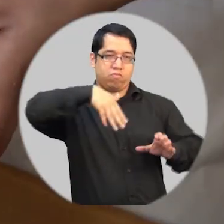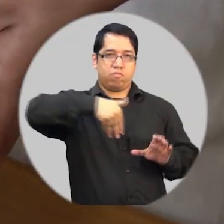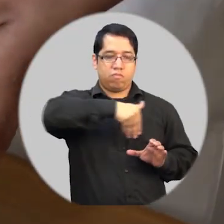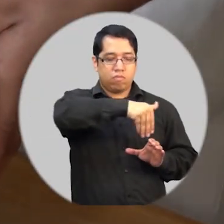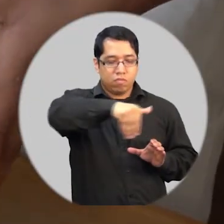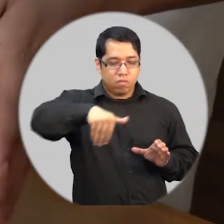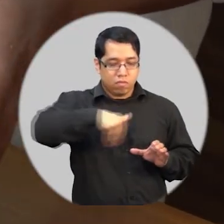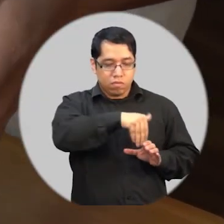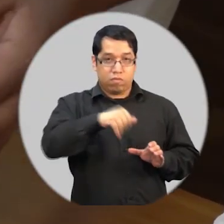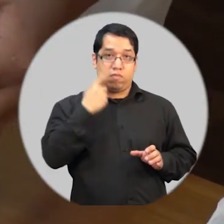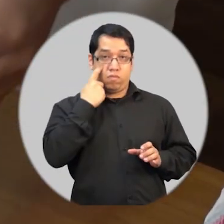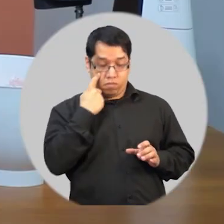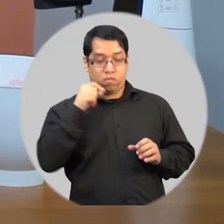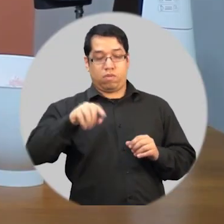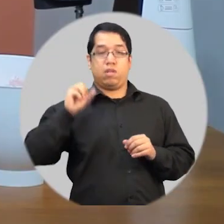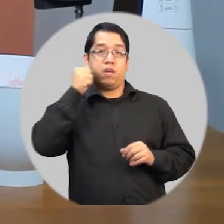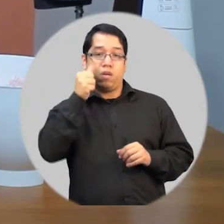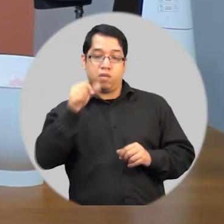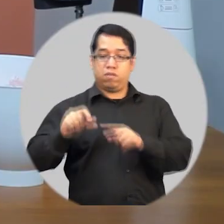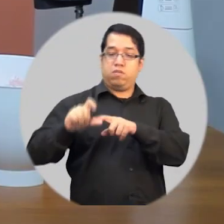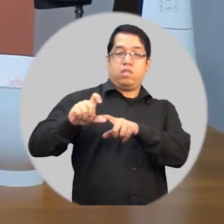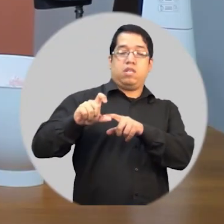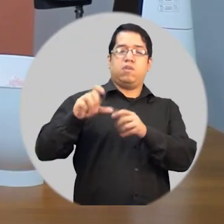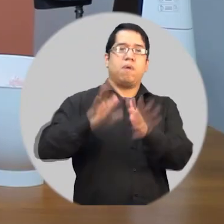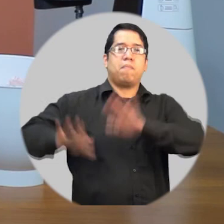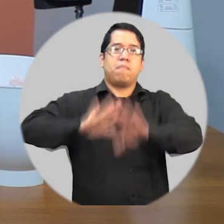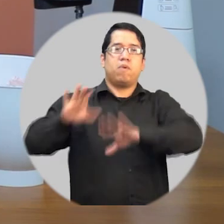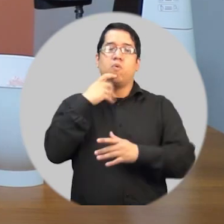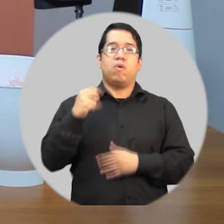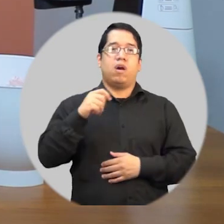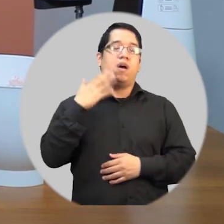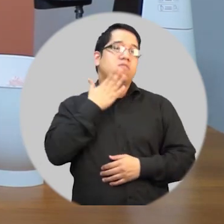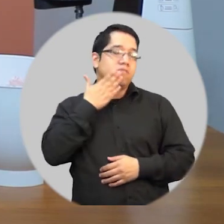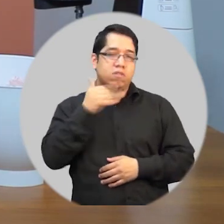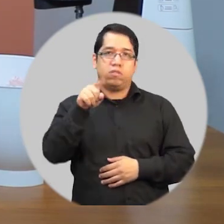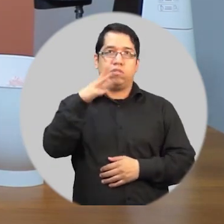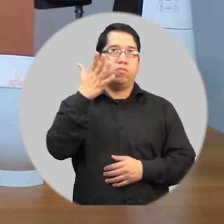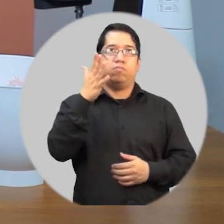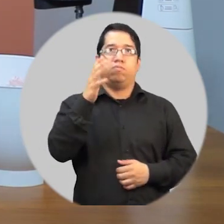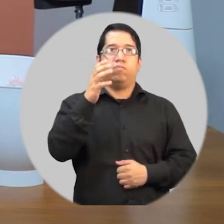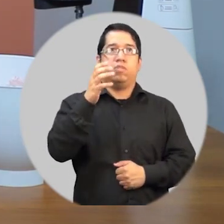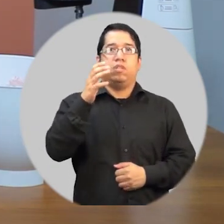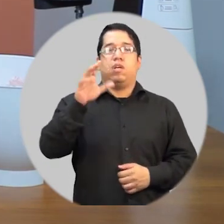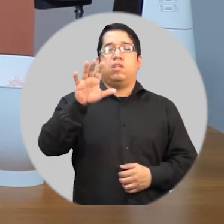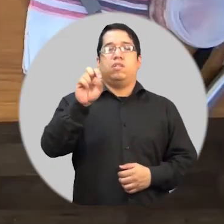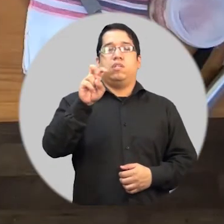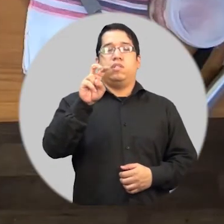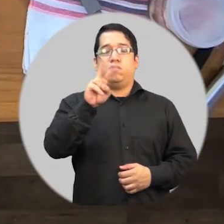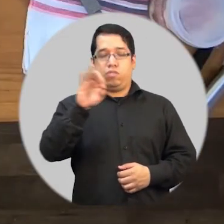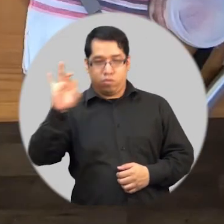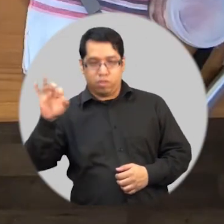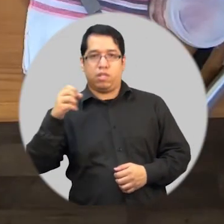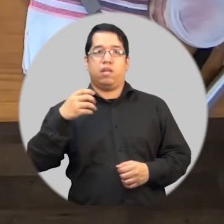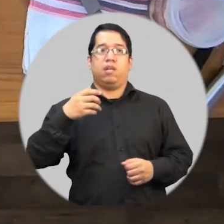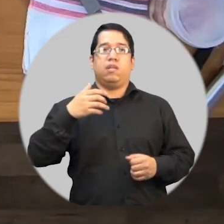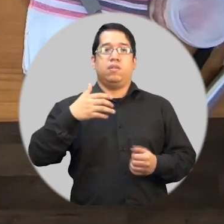Para el caramelo necesitamos 250 gramos de azúcar, 50 gramos de manteca, temperatura ambiente,